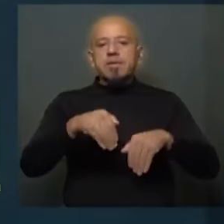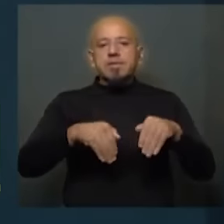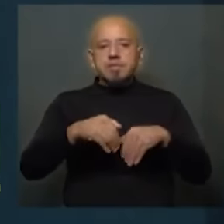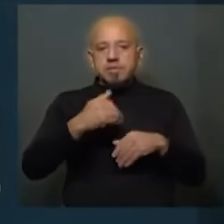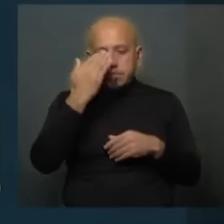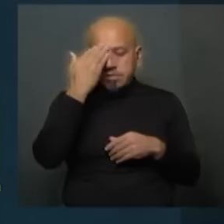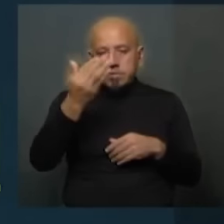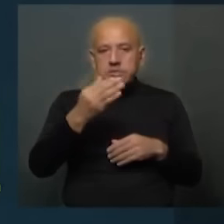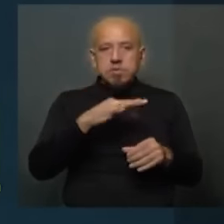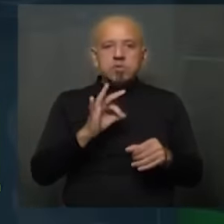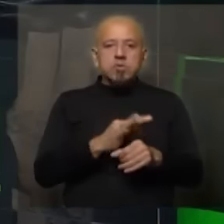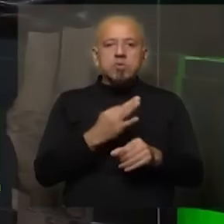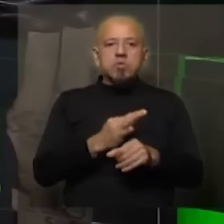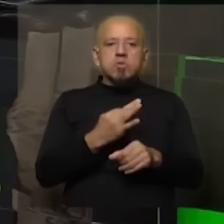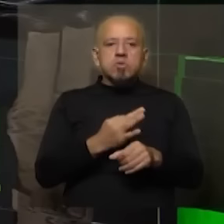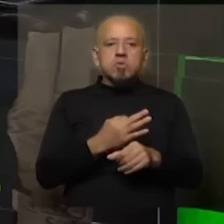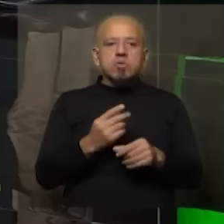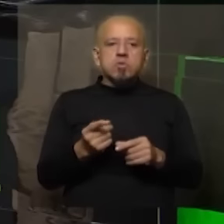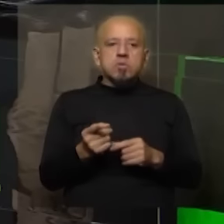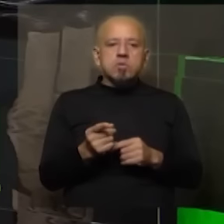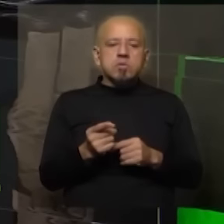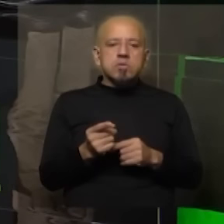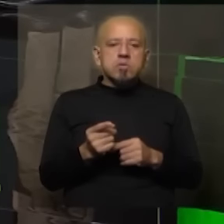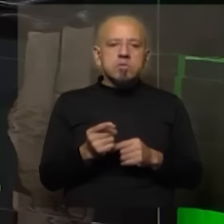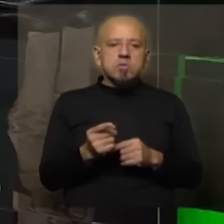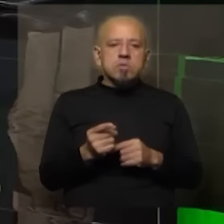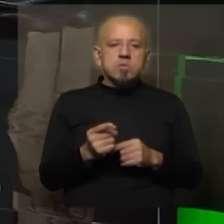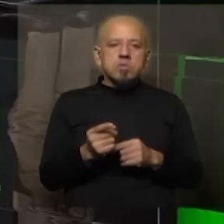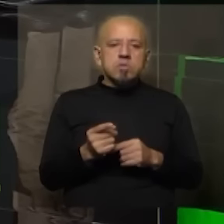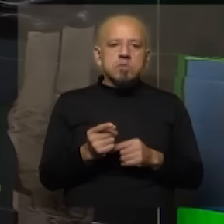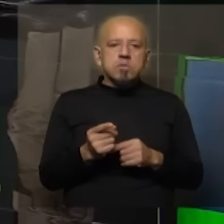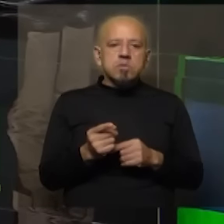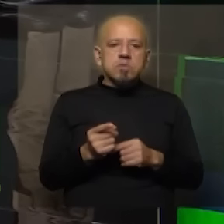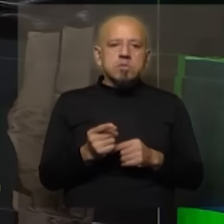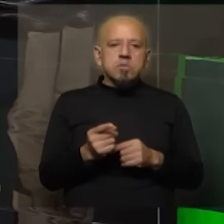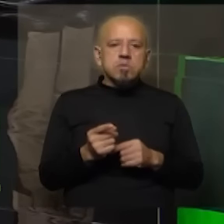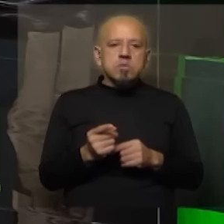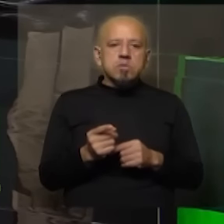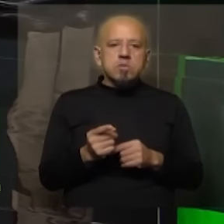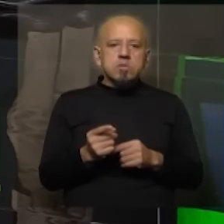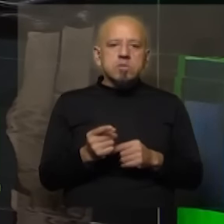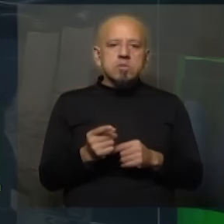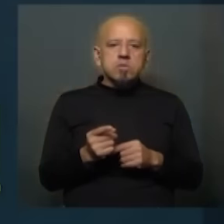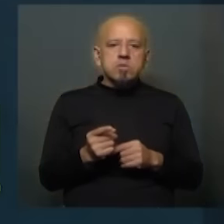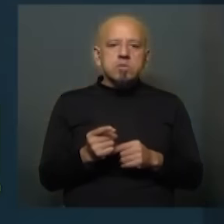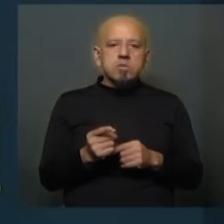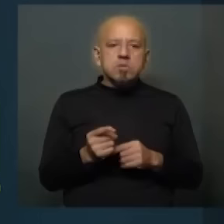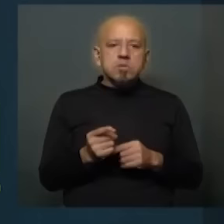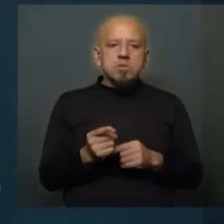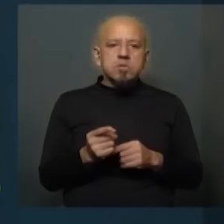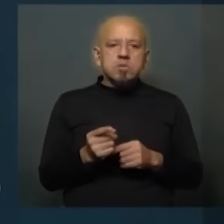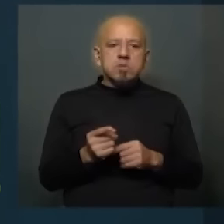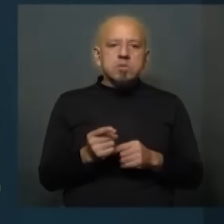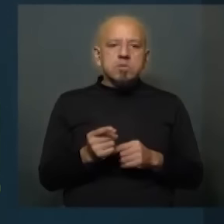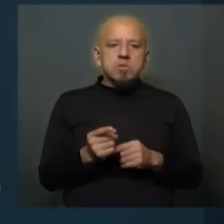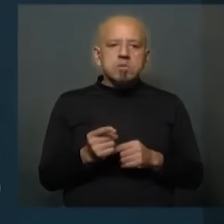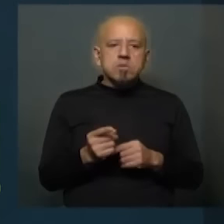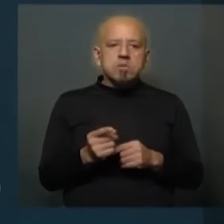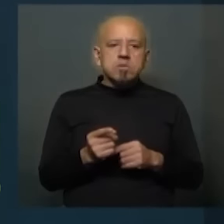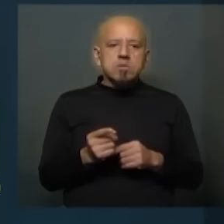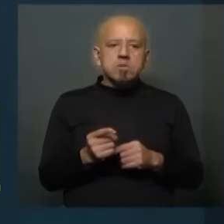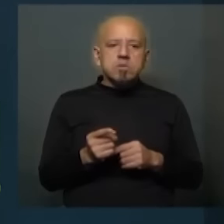Y Carolina Cose, perdón, hay un error en la placa, ¿sí?, que refiere en